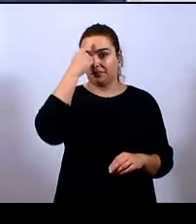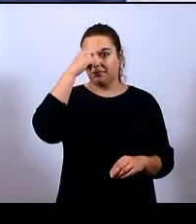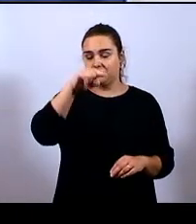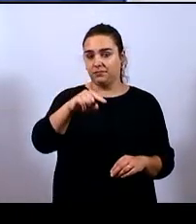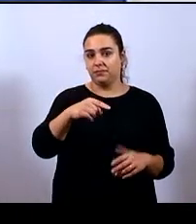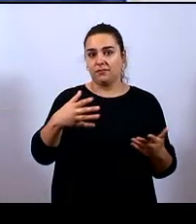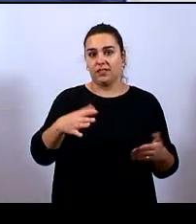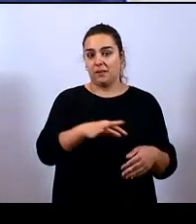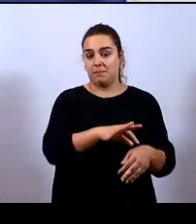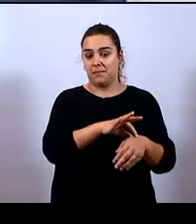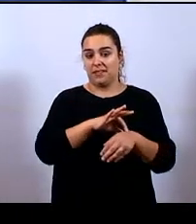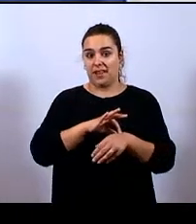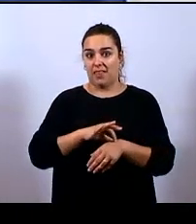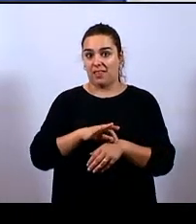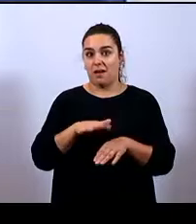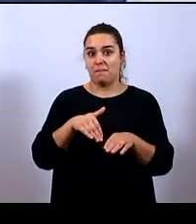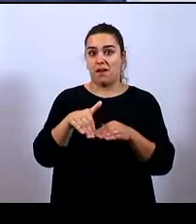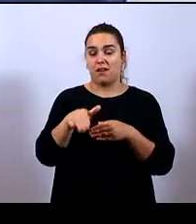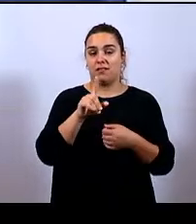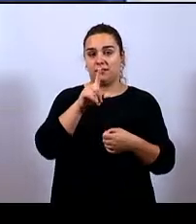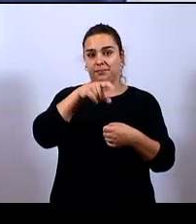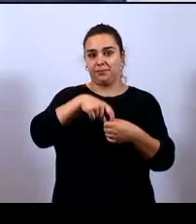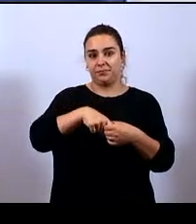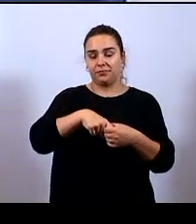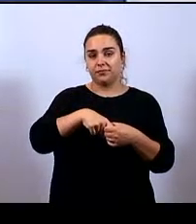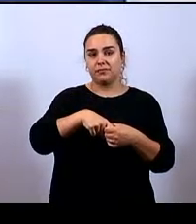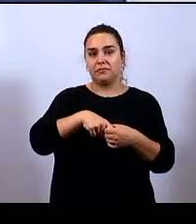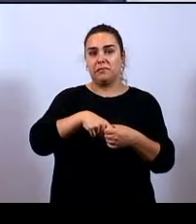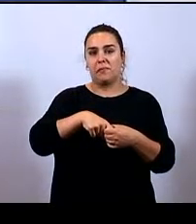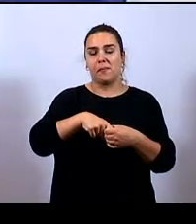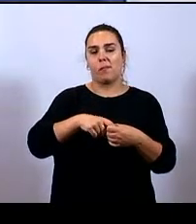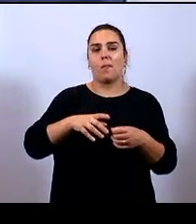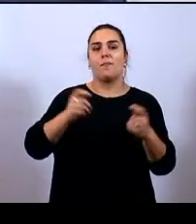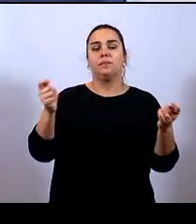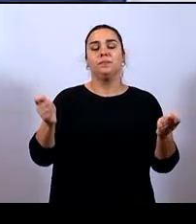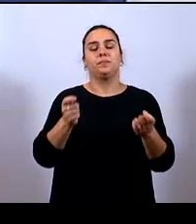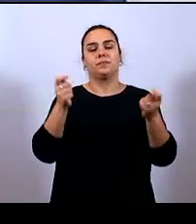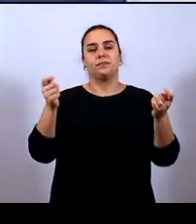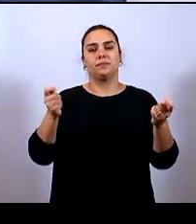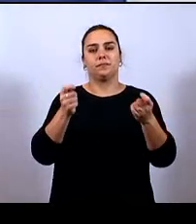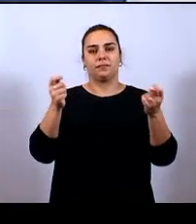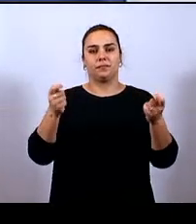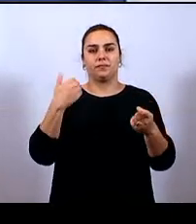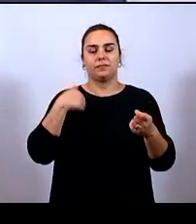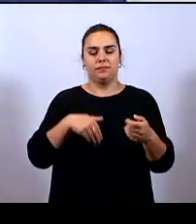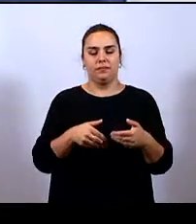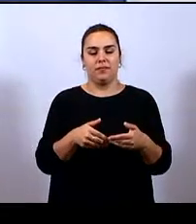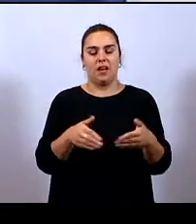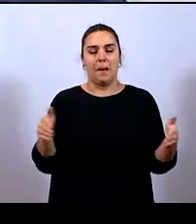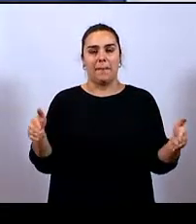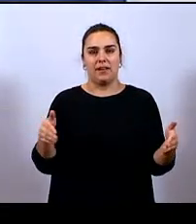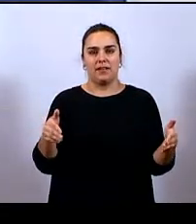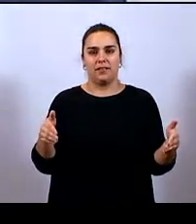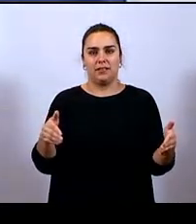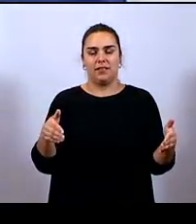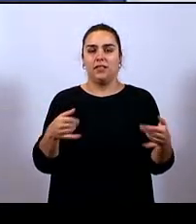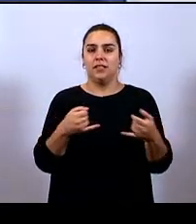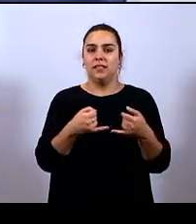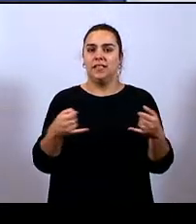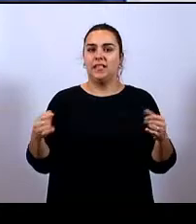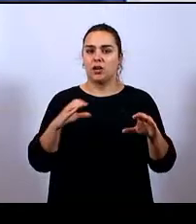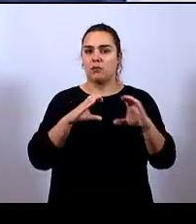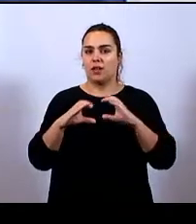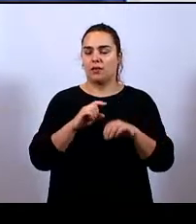sido invitada a su participación en este anuncio ya anunciado de apertura de esta línea de